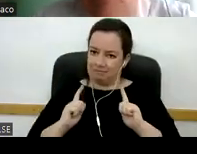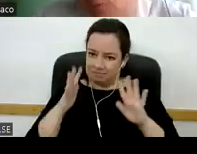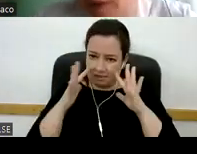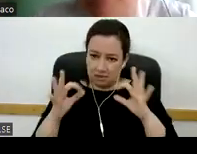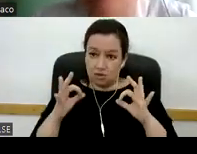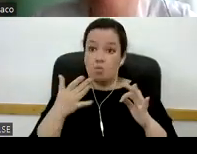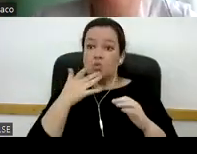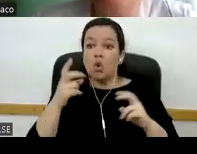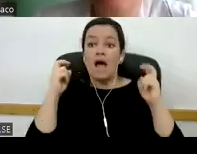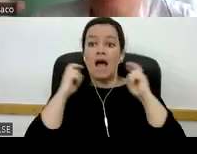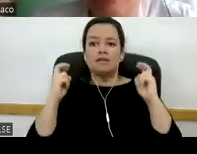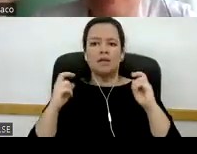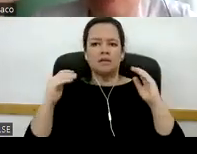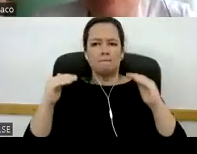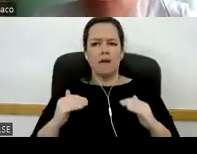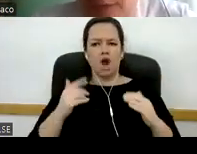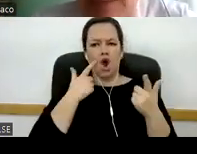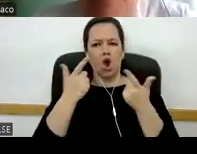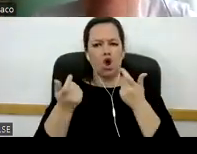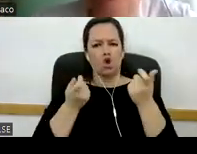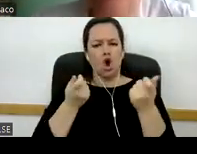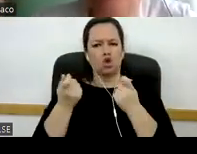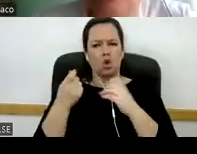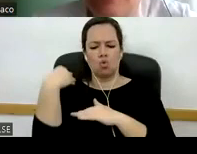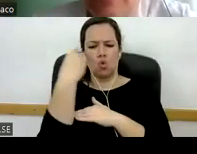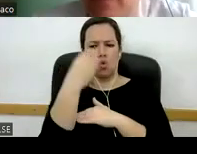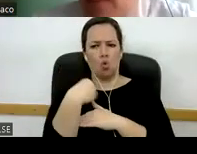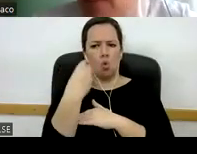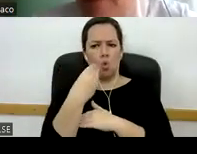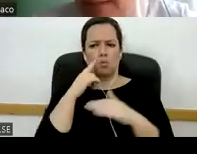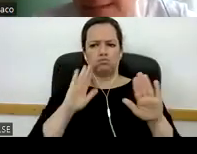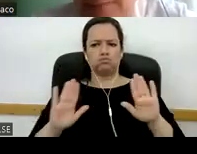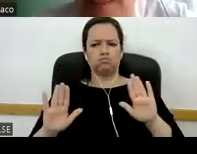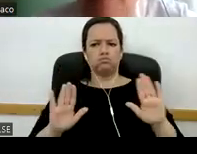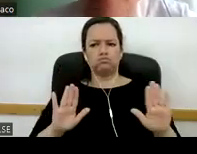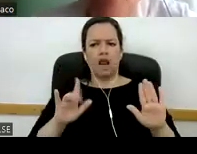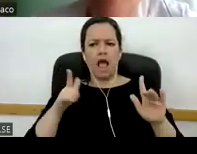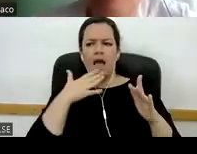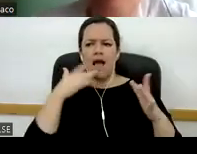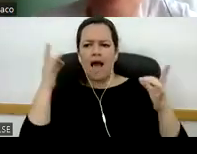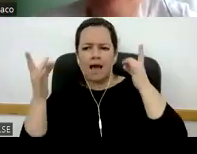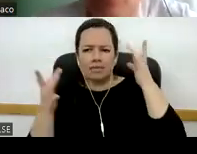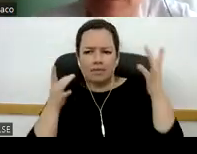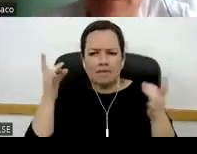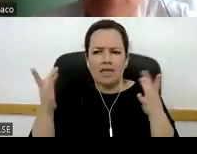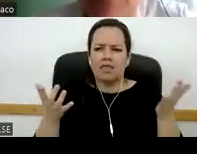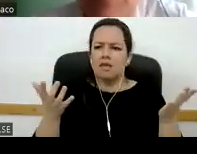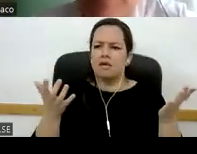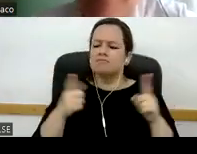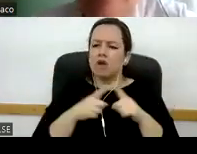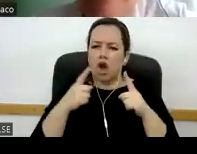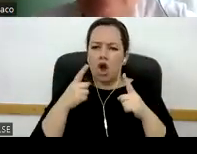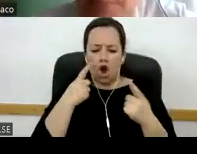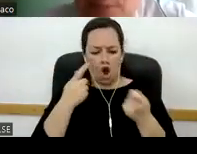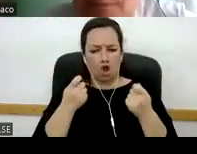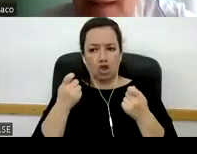o sea, una buena gestión, un buen tratamiento, realizar actividades adecuadas, por ejemplo, para gestionar ese